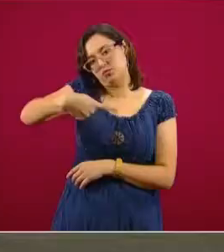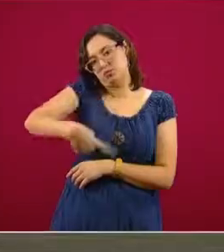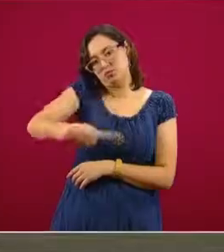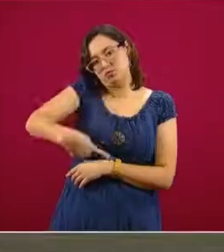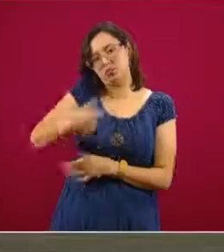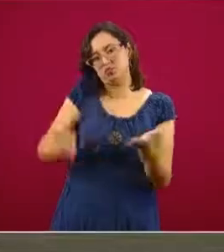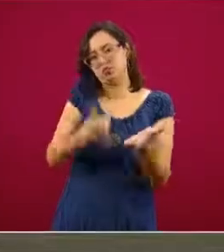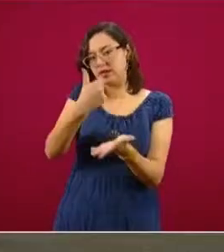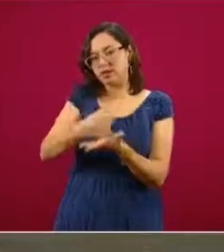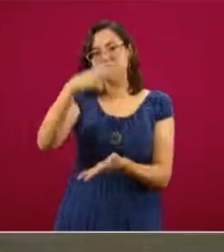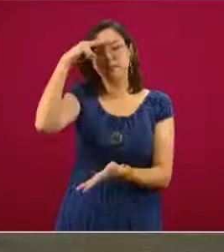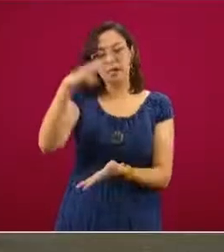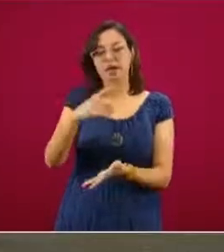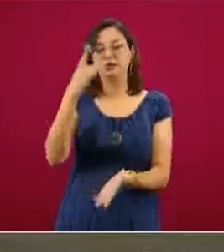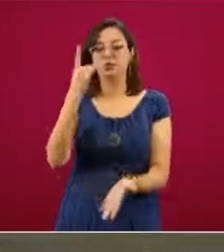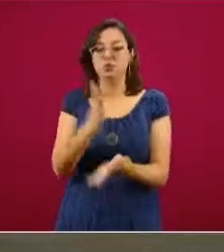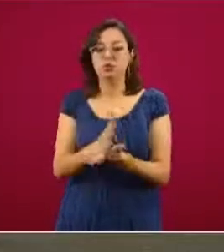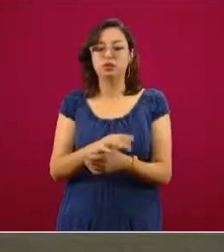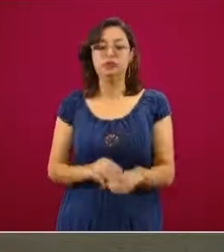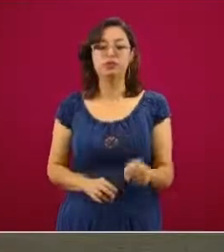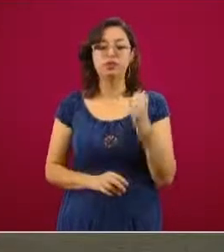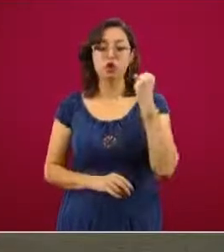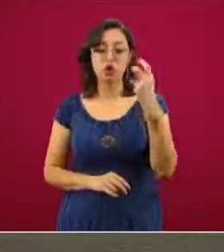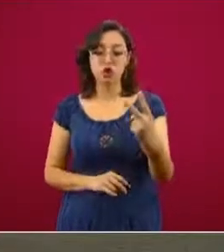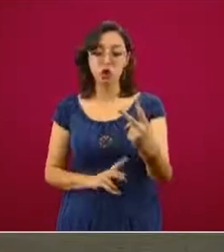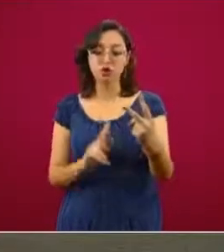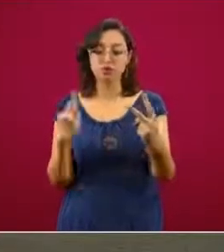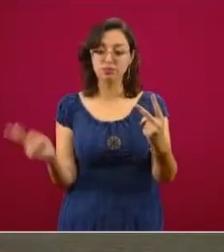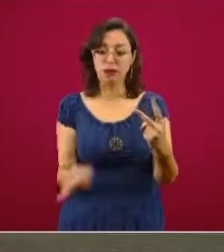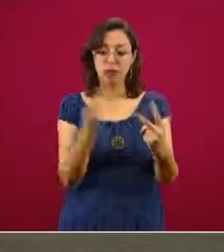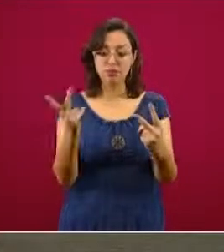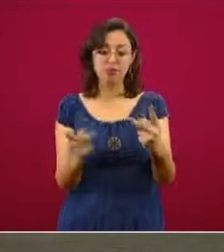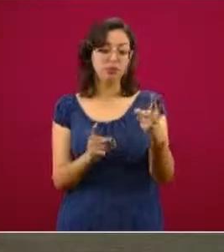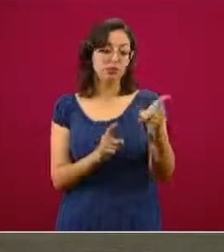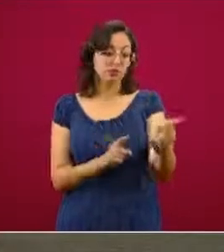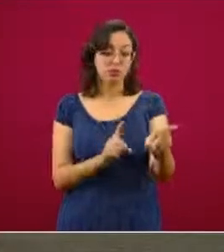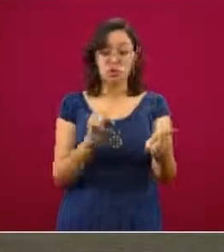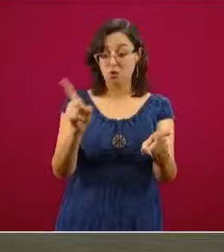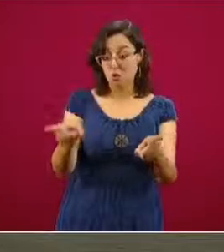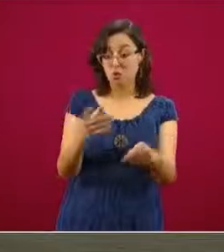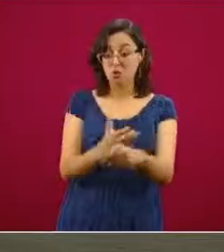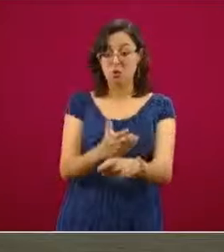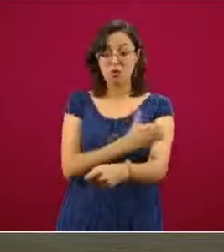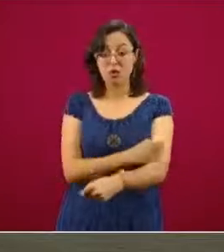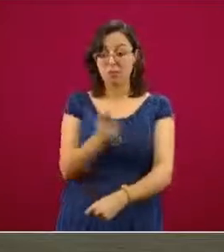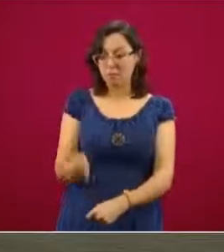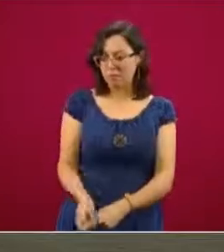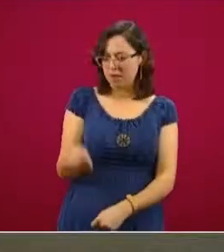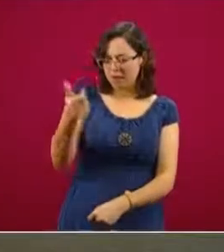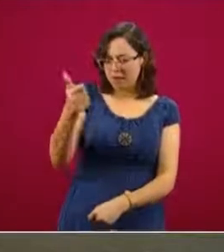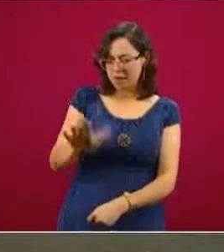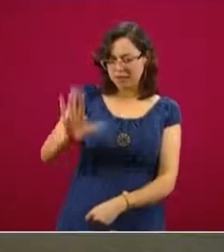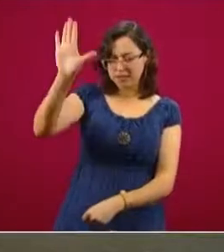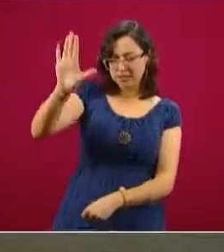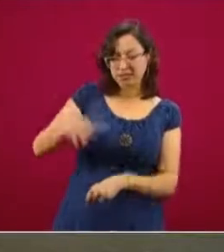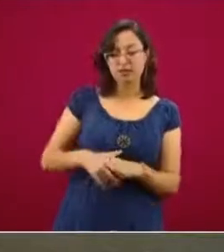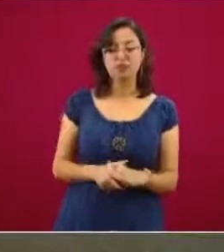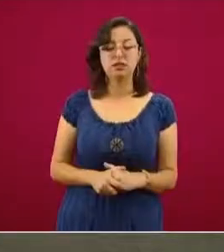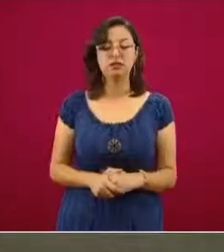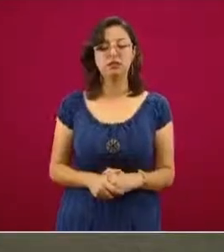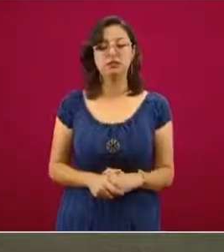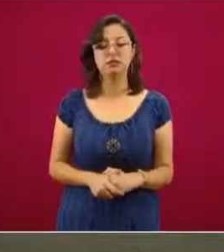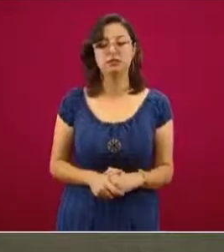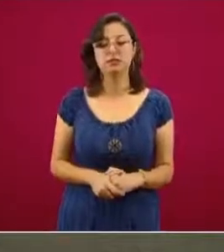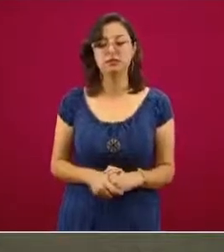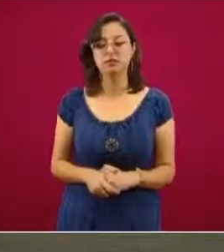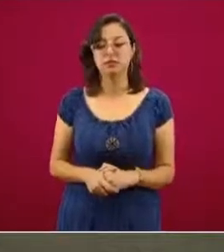México. Nos da tiempo de dos preguntas, usted y la compañera que nunca había participado.